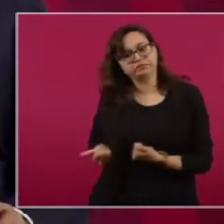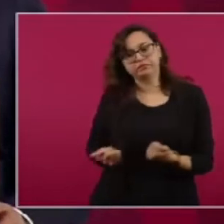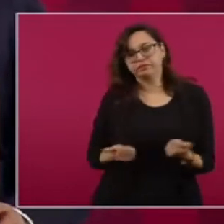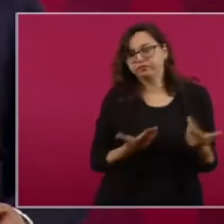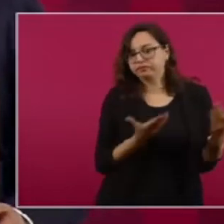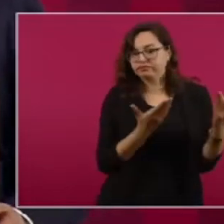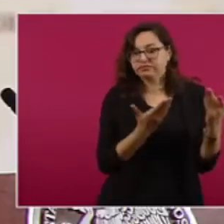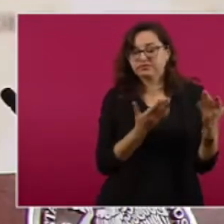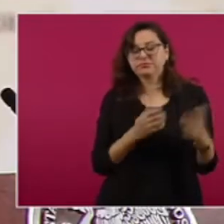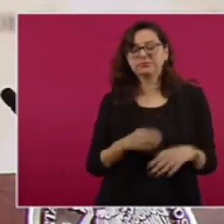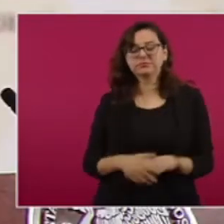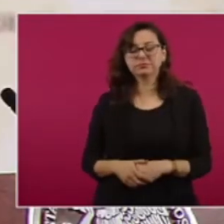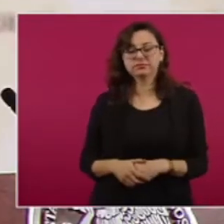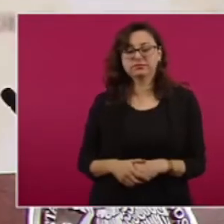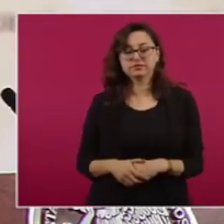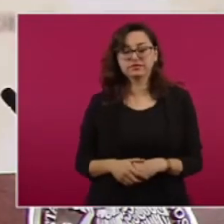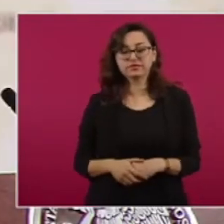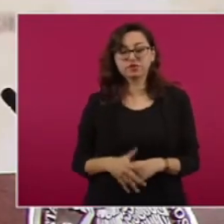invadiera todo,